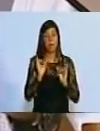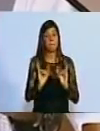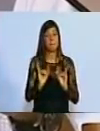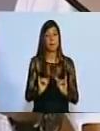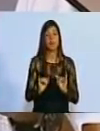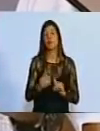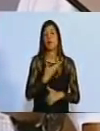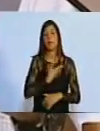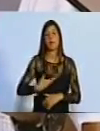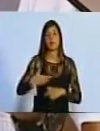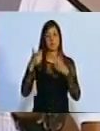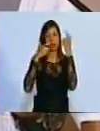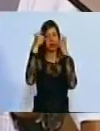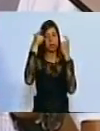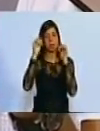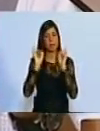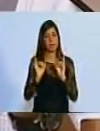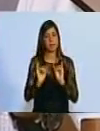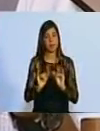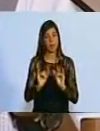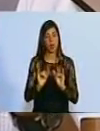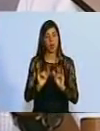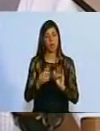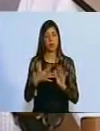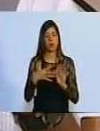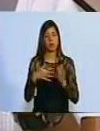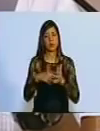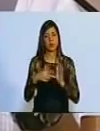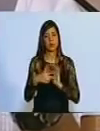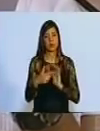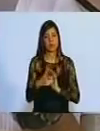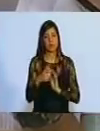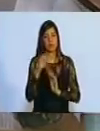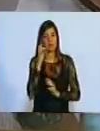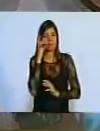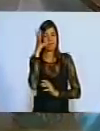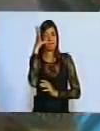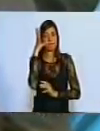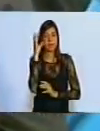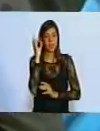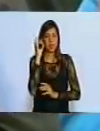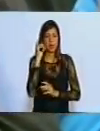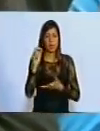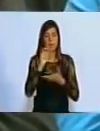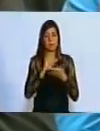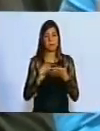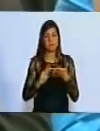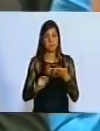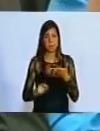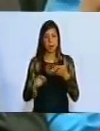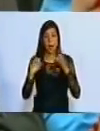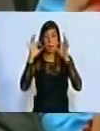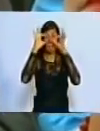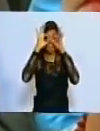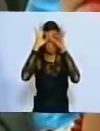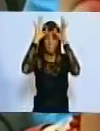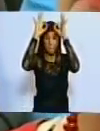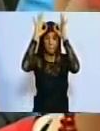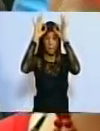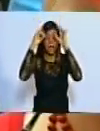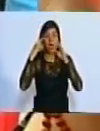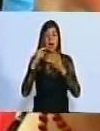nuestro comandante eterno, la originalidad de la que hablaba y escribía Simón Rodríguez.